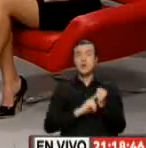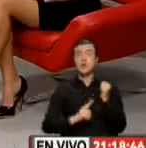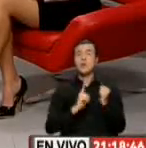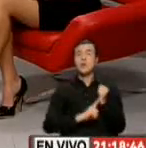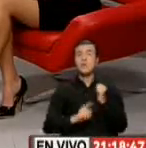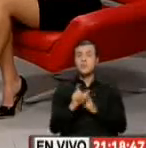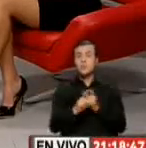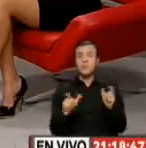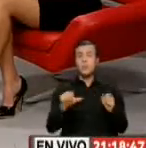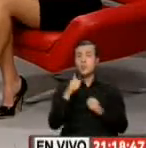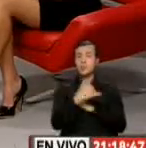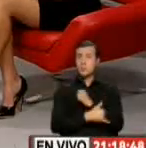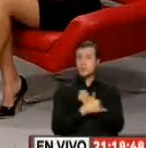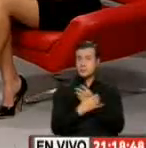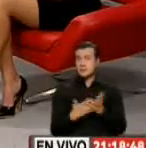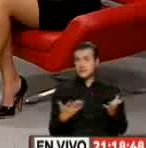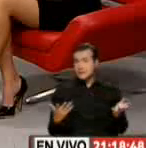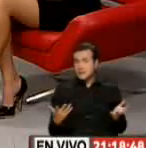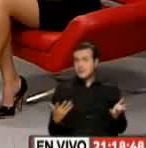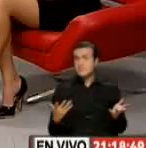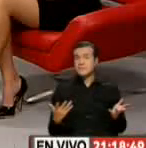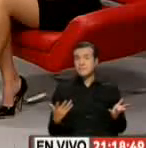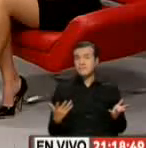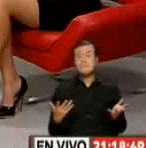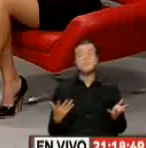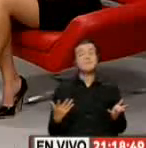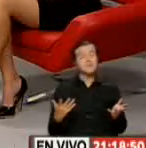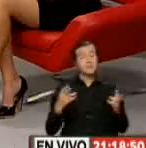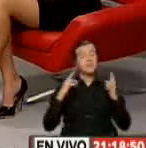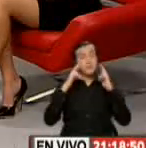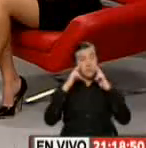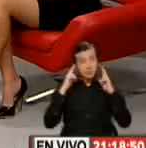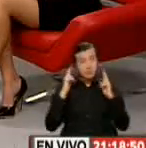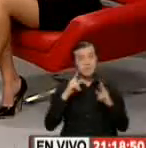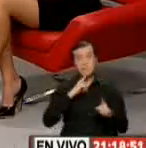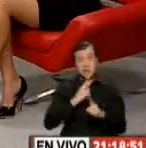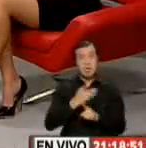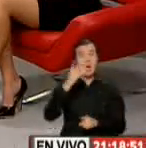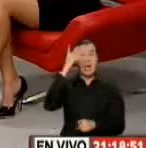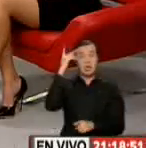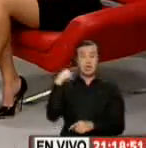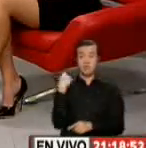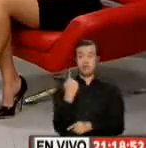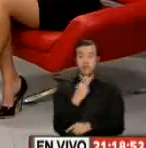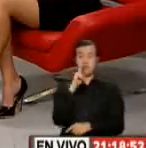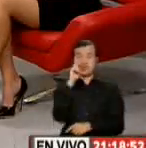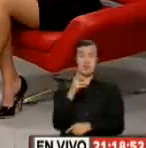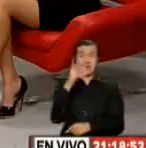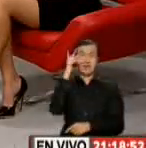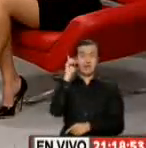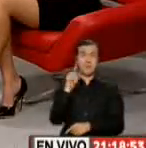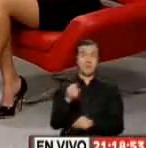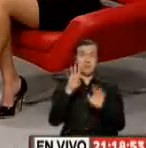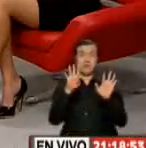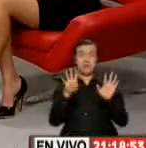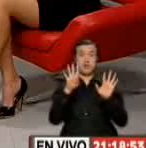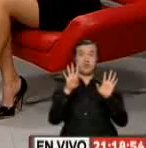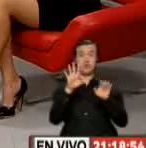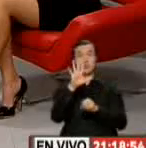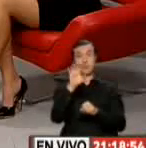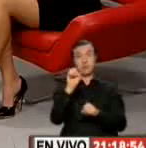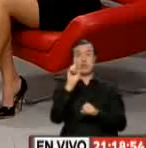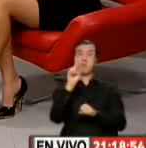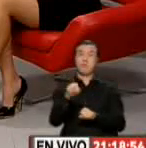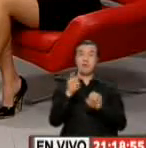migrantes en otros países, ¿no? Bueno, nosotros debemos reconocer que también fuimos migrantes en Venezuela, en los años 50 y 60.